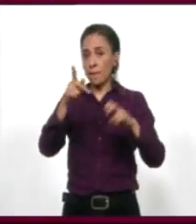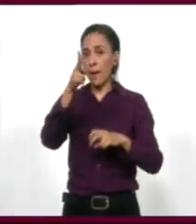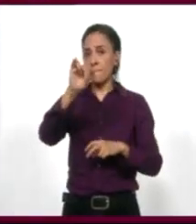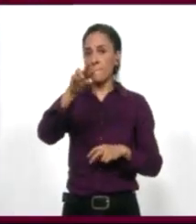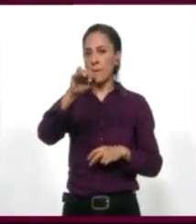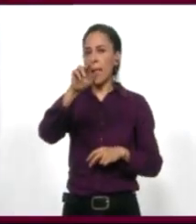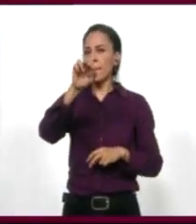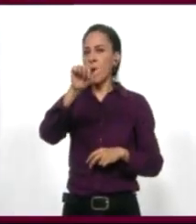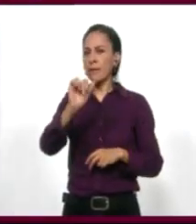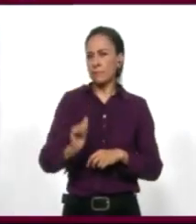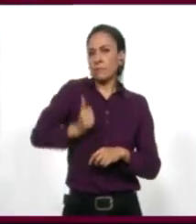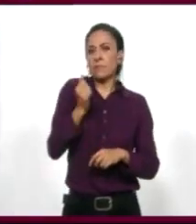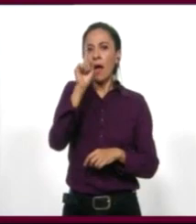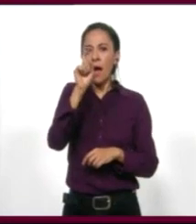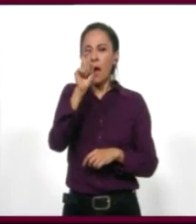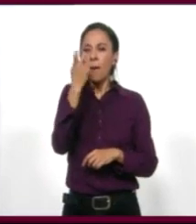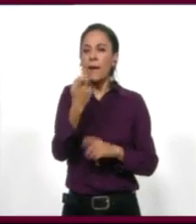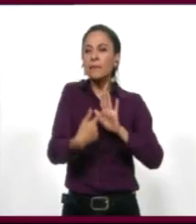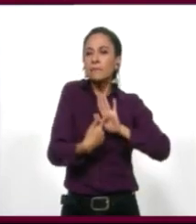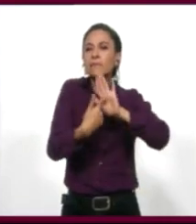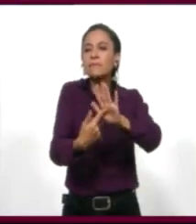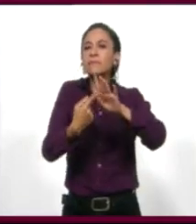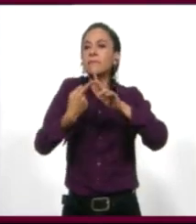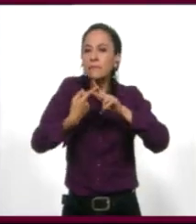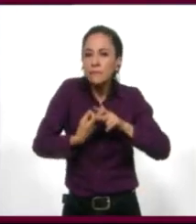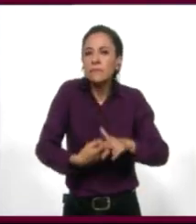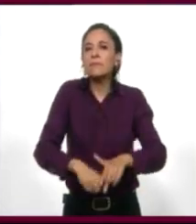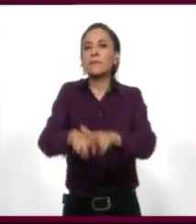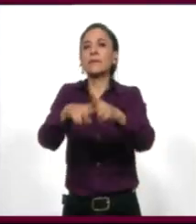agua como símbolo del inicio de la vida.